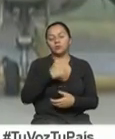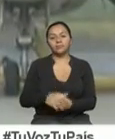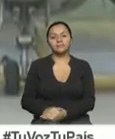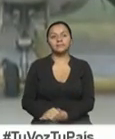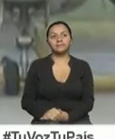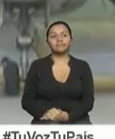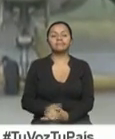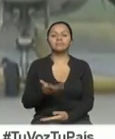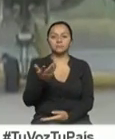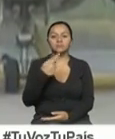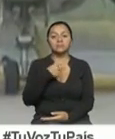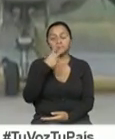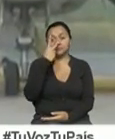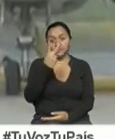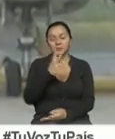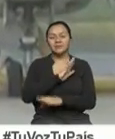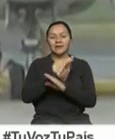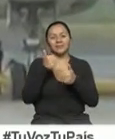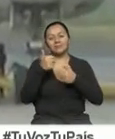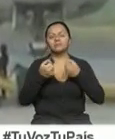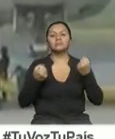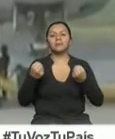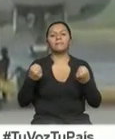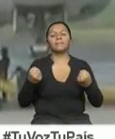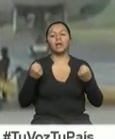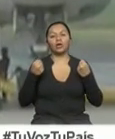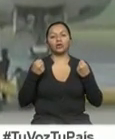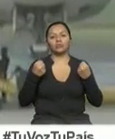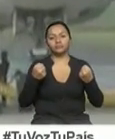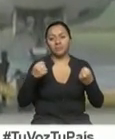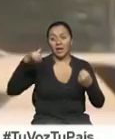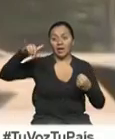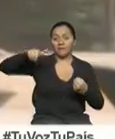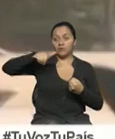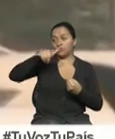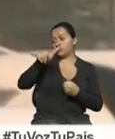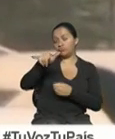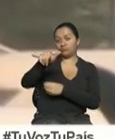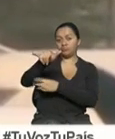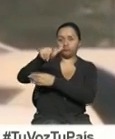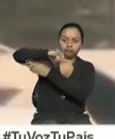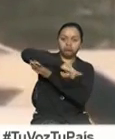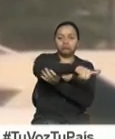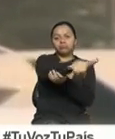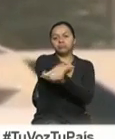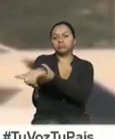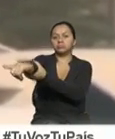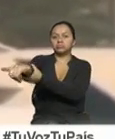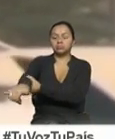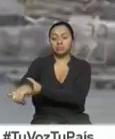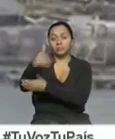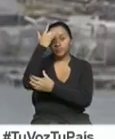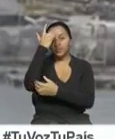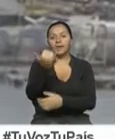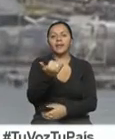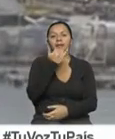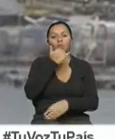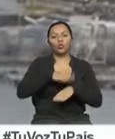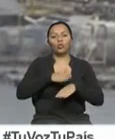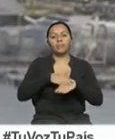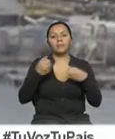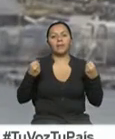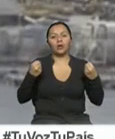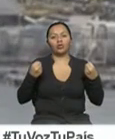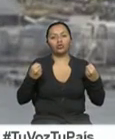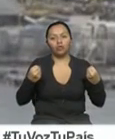Una falsa alarma. El error de un piloto obligó a aislar este avión en el aeropuerto de Manila. Todo ello después de que, por error, presionara un